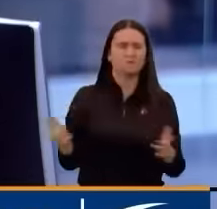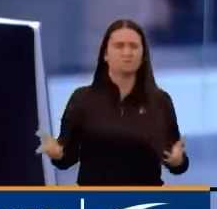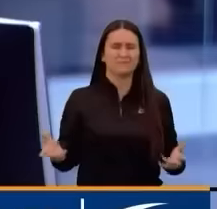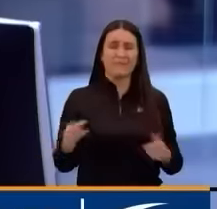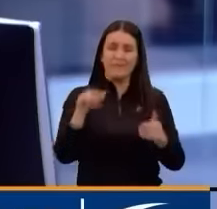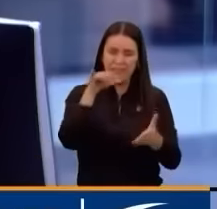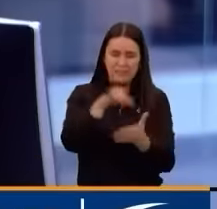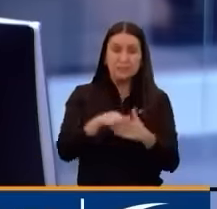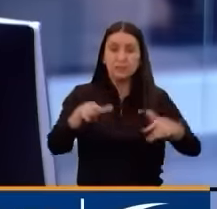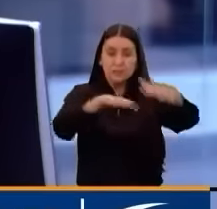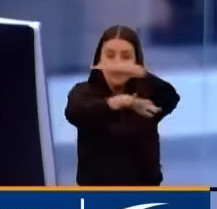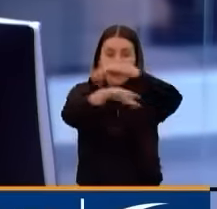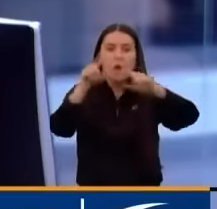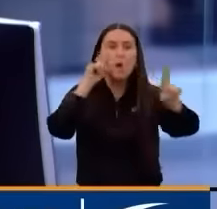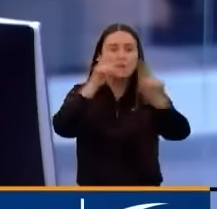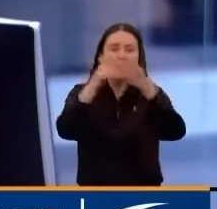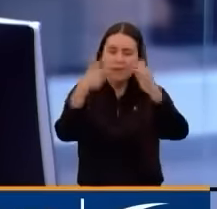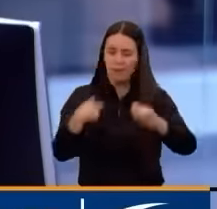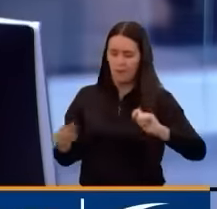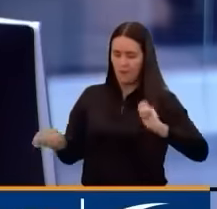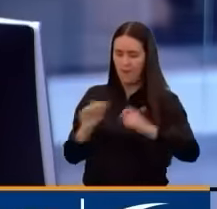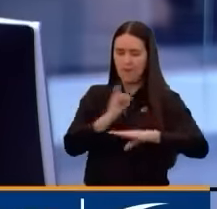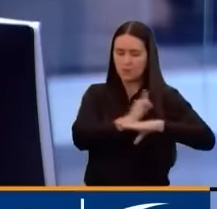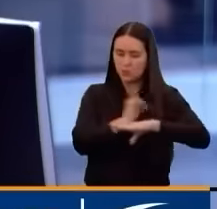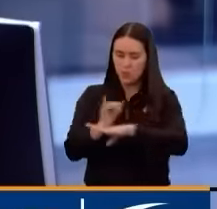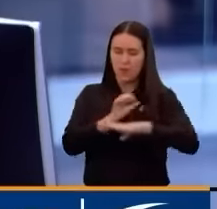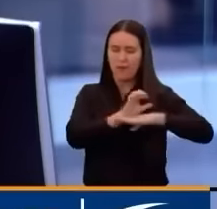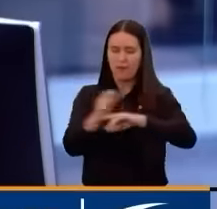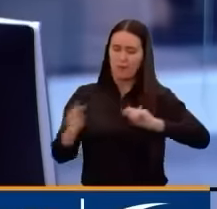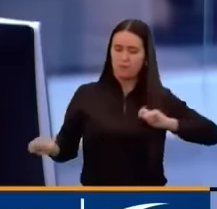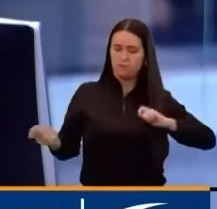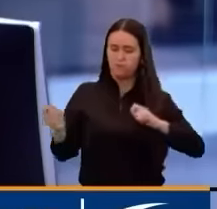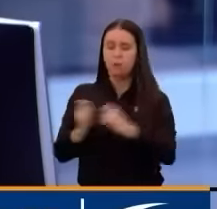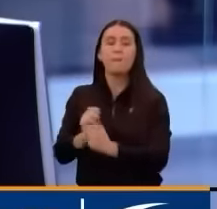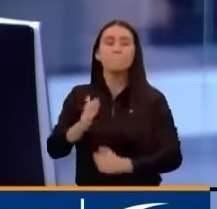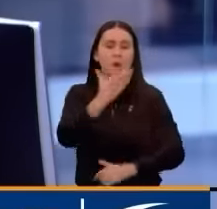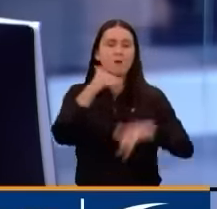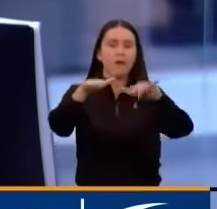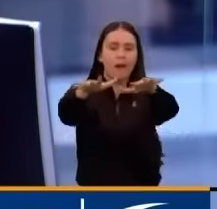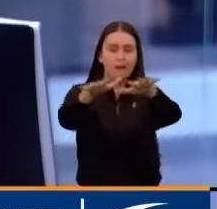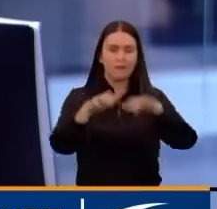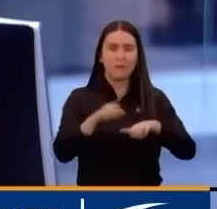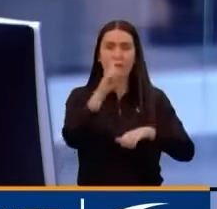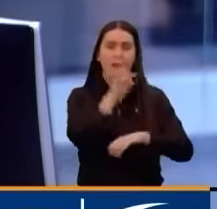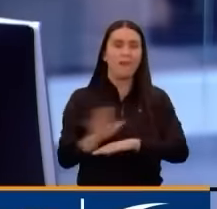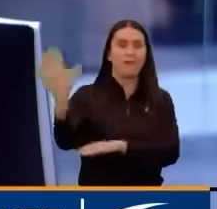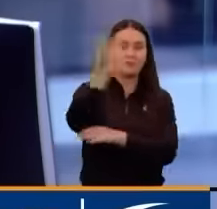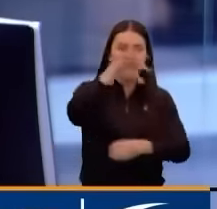el que busca que se transformen las instituciones a través de esta propuesta de la Asamblea Nacional Constituyente.